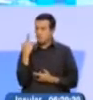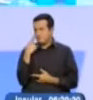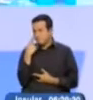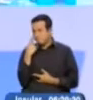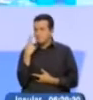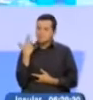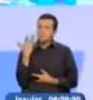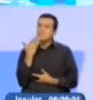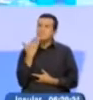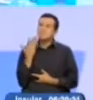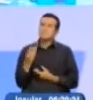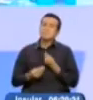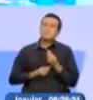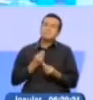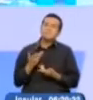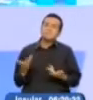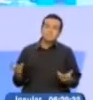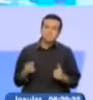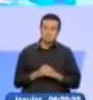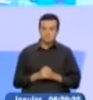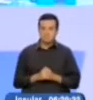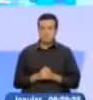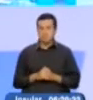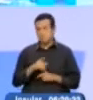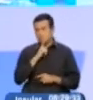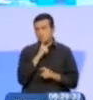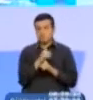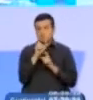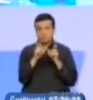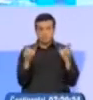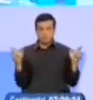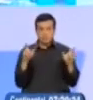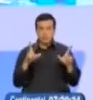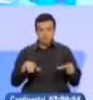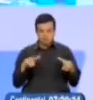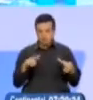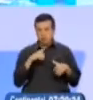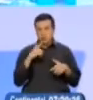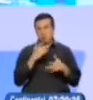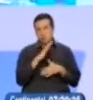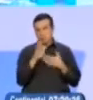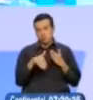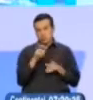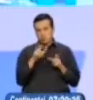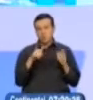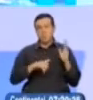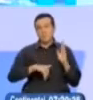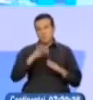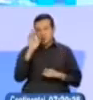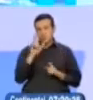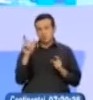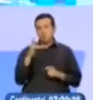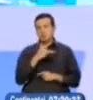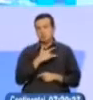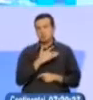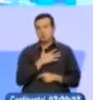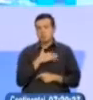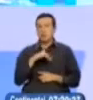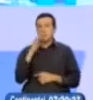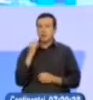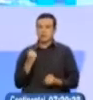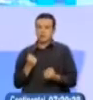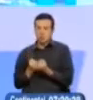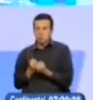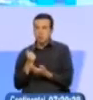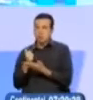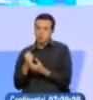actúa para tomar una posición frente a él. Obviamente los que votaron por Lenín Moreno tienen mayoritariamente una posición más adherente ya